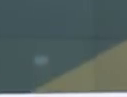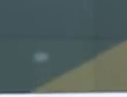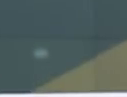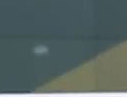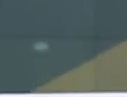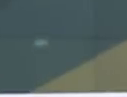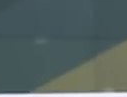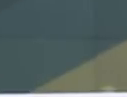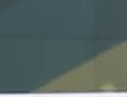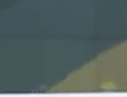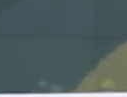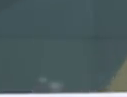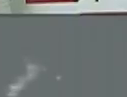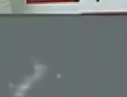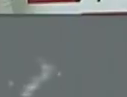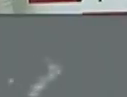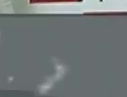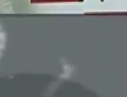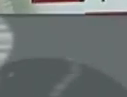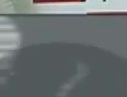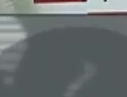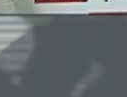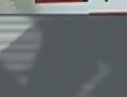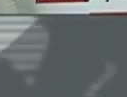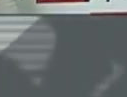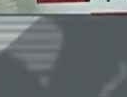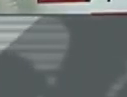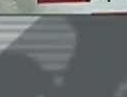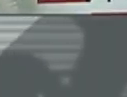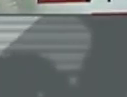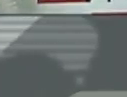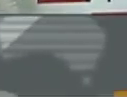a esta hora. Javier Nichirinos nos informa.